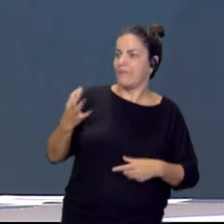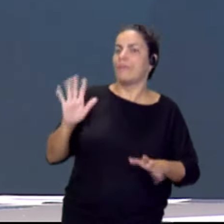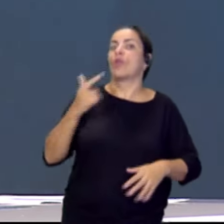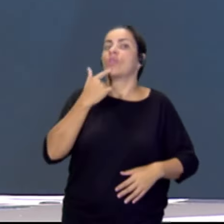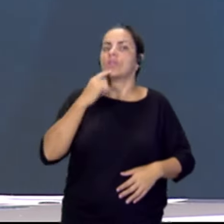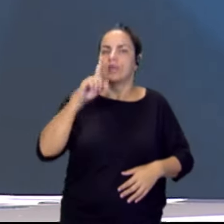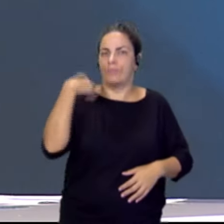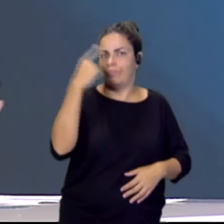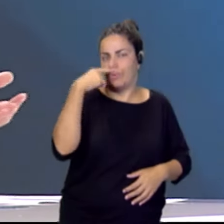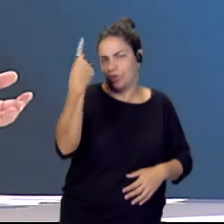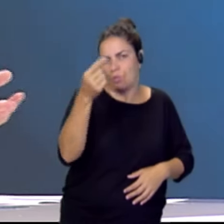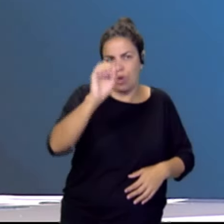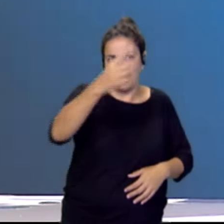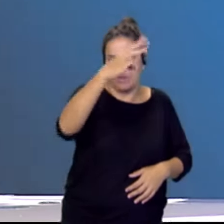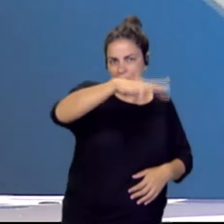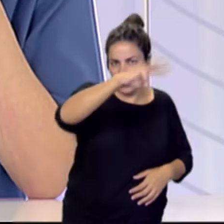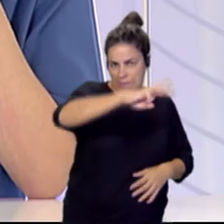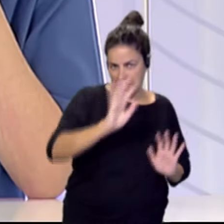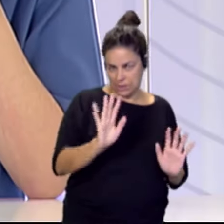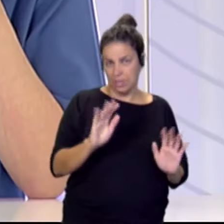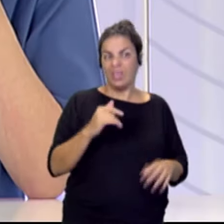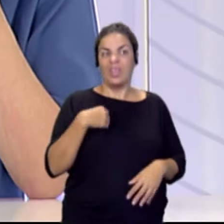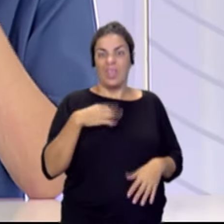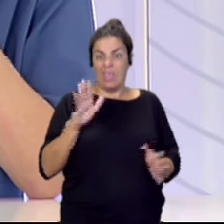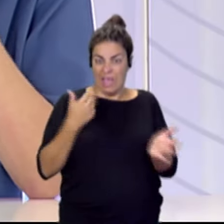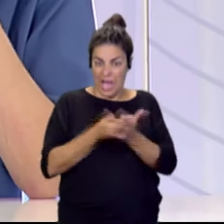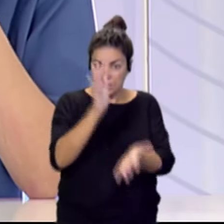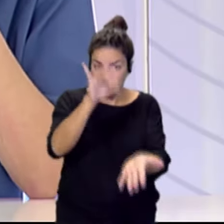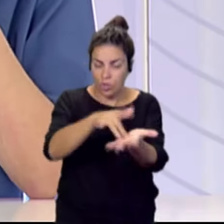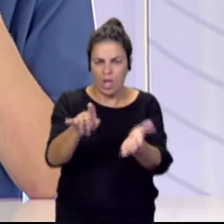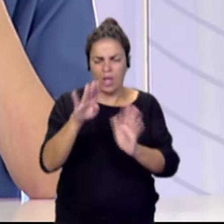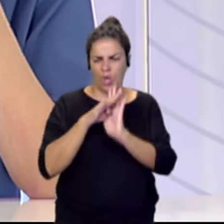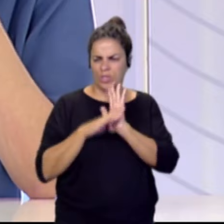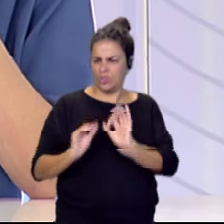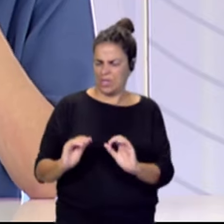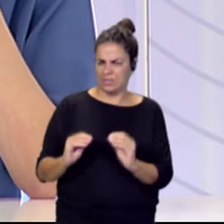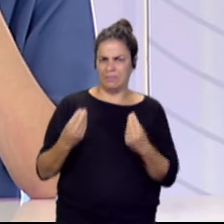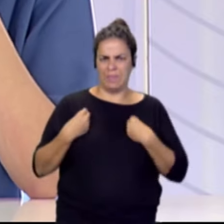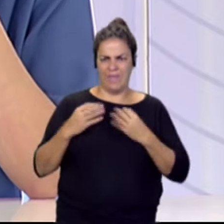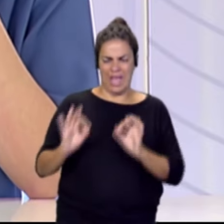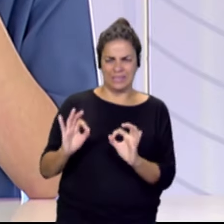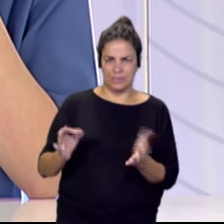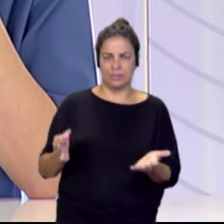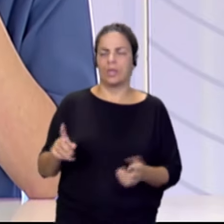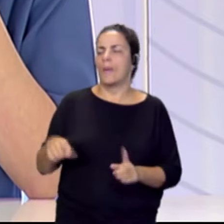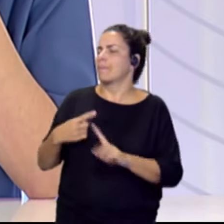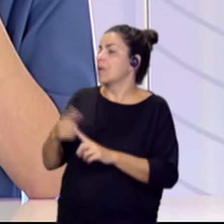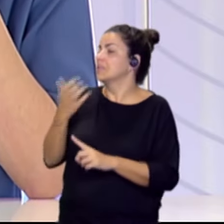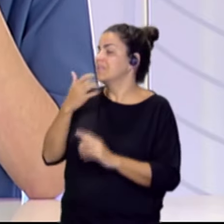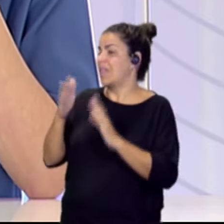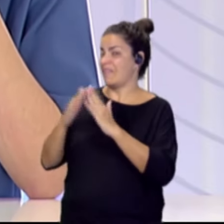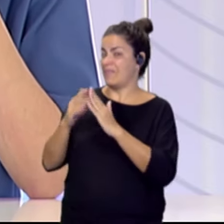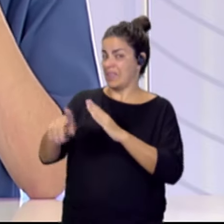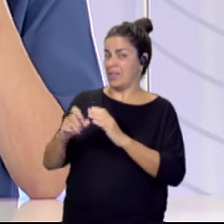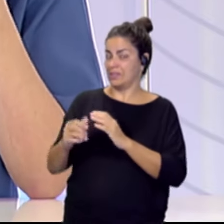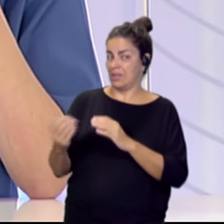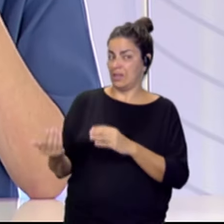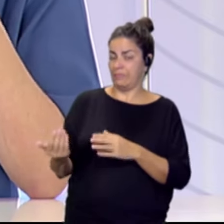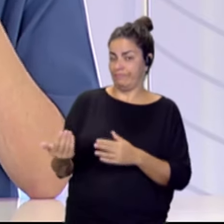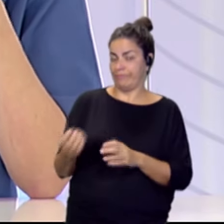esas condiciones están viviendo. La verdad, si estas viviendas además dependen de la gestión pública, hombre, pues